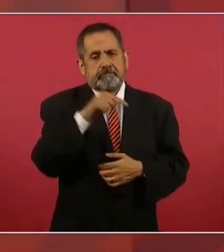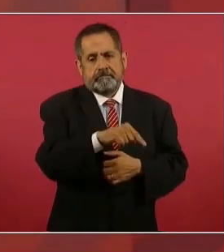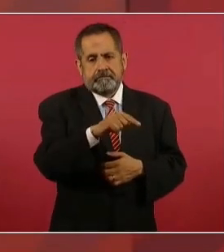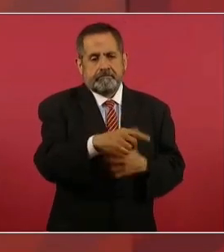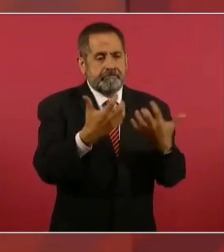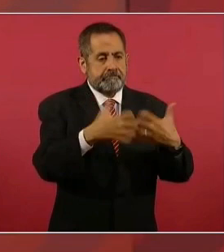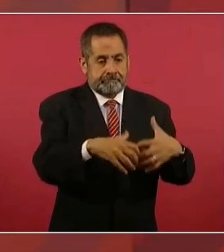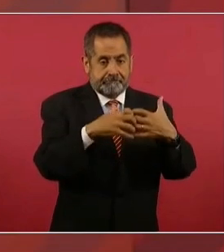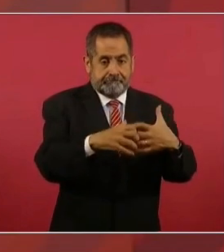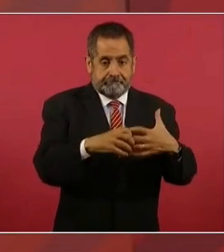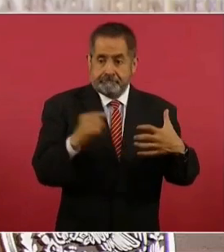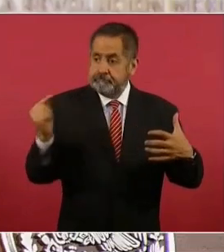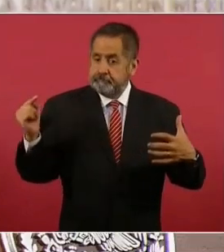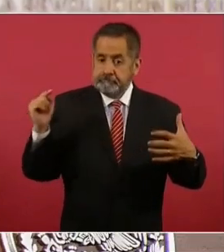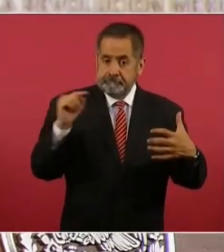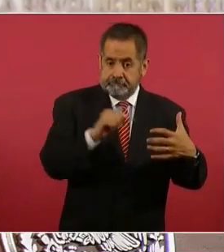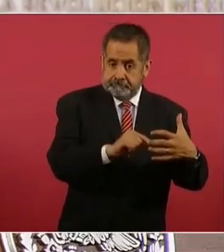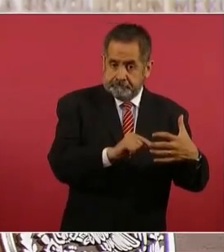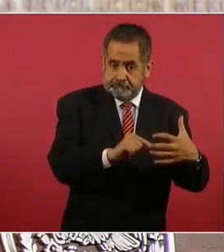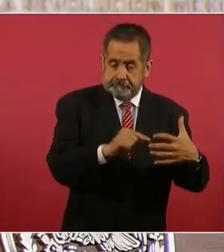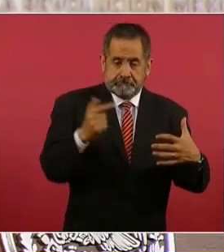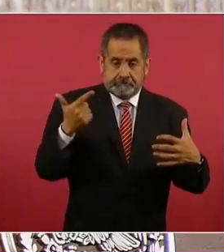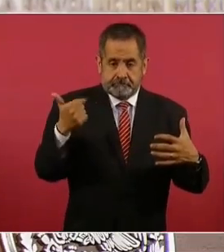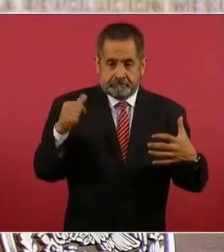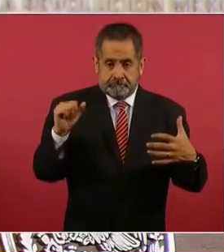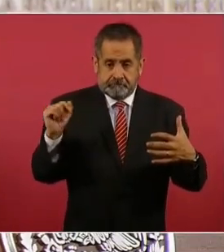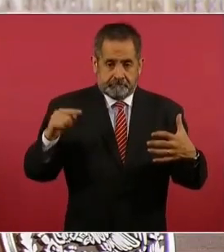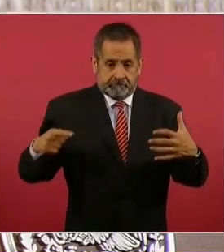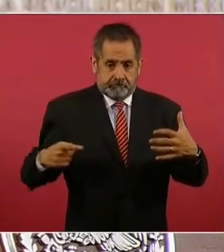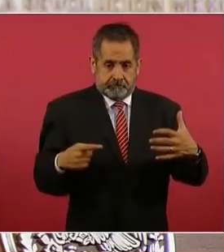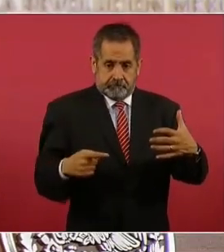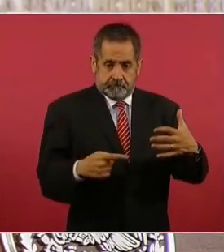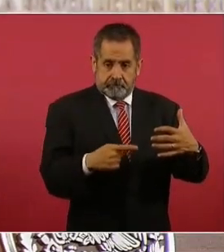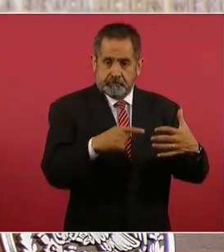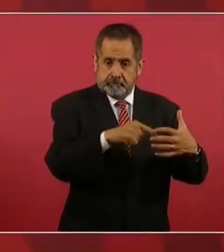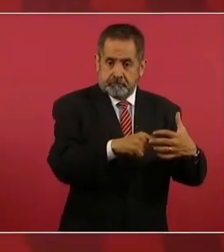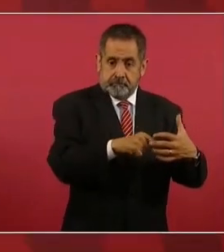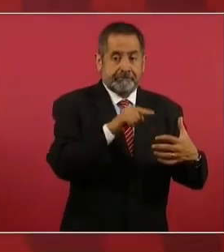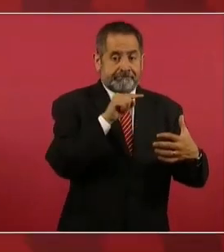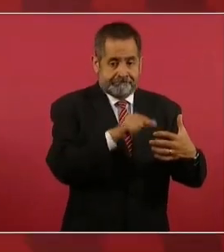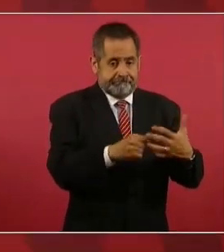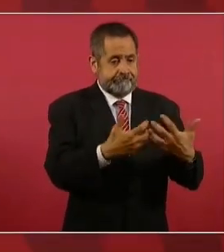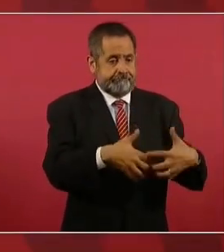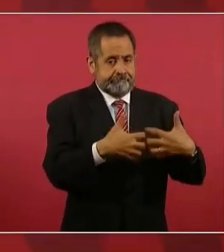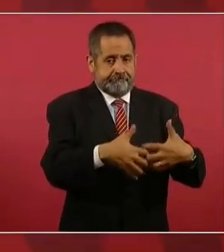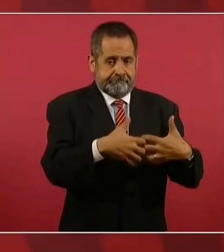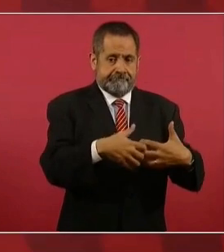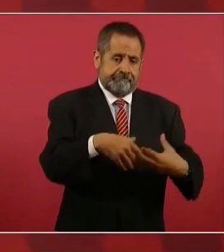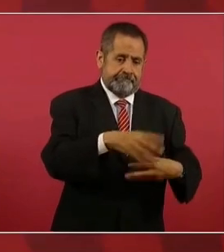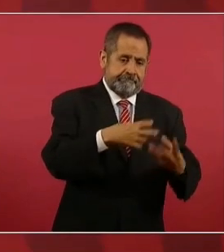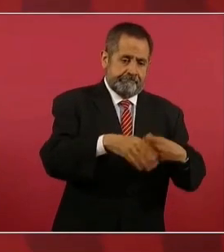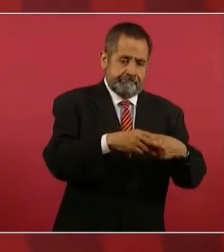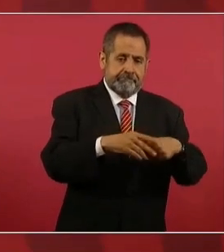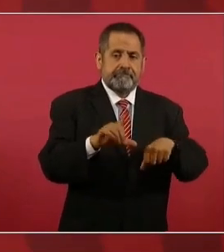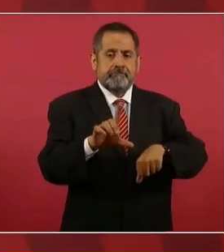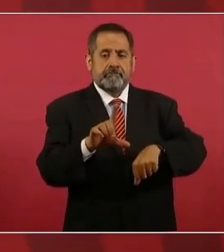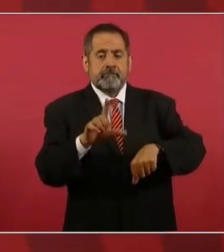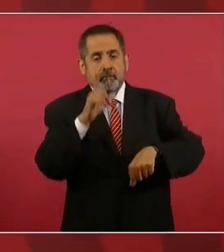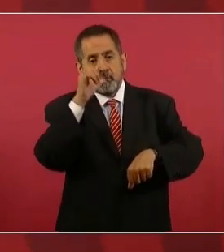a las plantas de La Paz que dan el servicio de energía